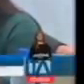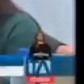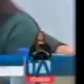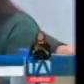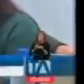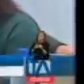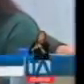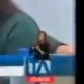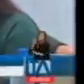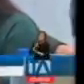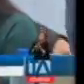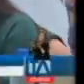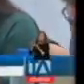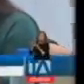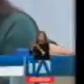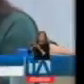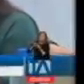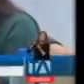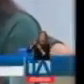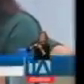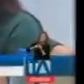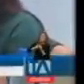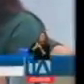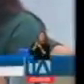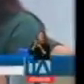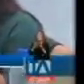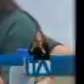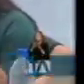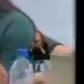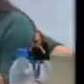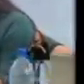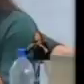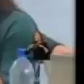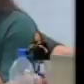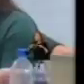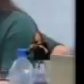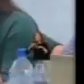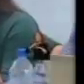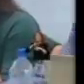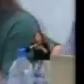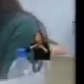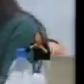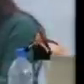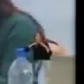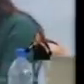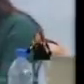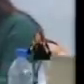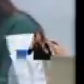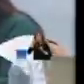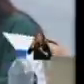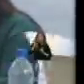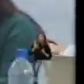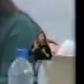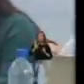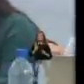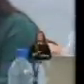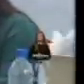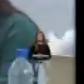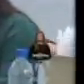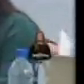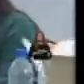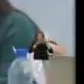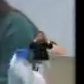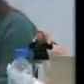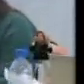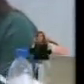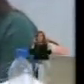qué ha pasado con las dos primeras y luego ver si es que es necesario a lo mejor reformar las que aprobamos, porque parece que hay demandas del sector